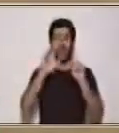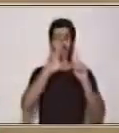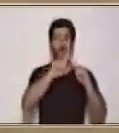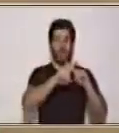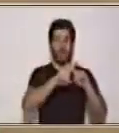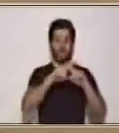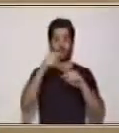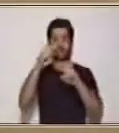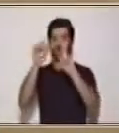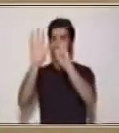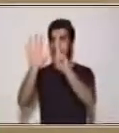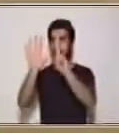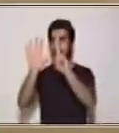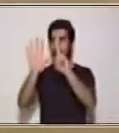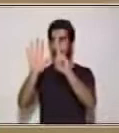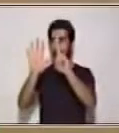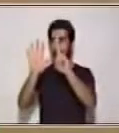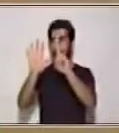6,